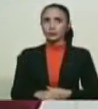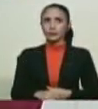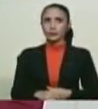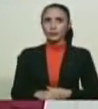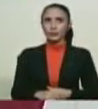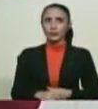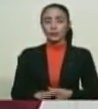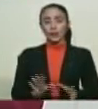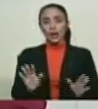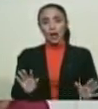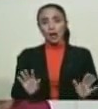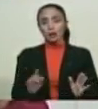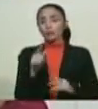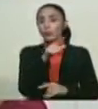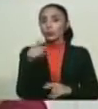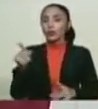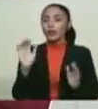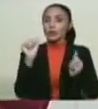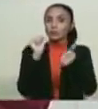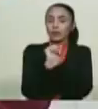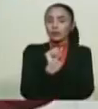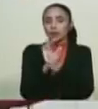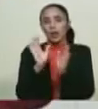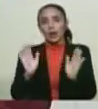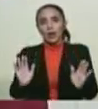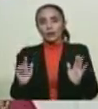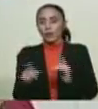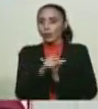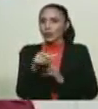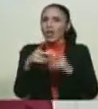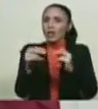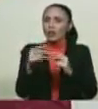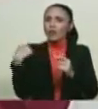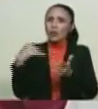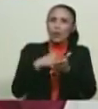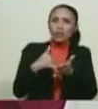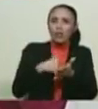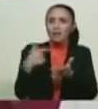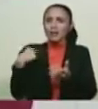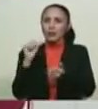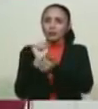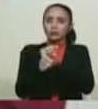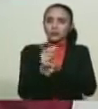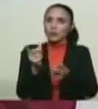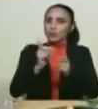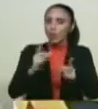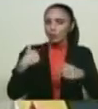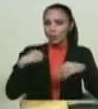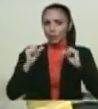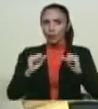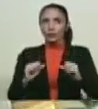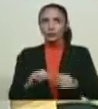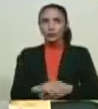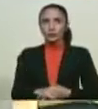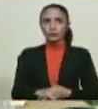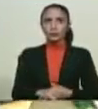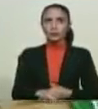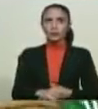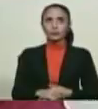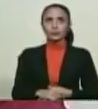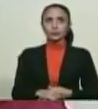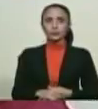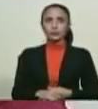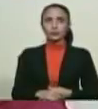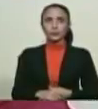entendedor, pocas palabras. Yo no se dejen. Yo no me hubiera dejado. Y ahora